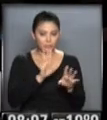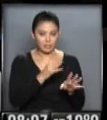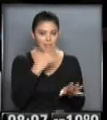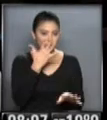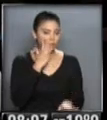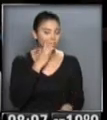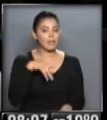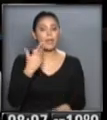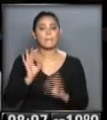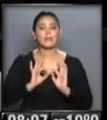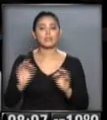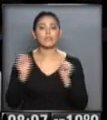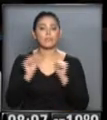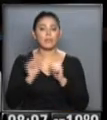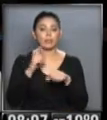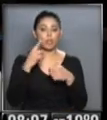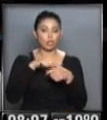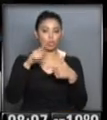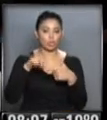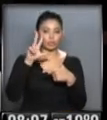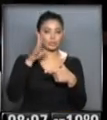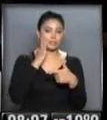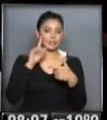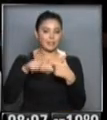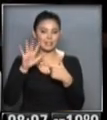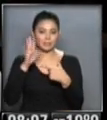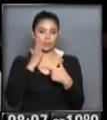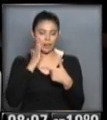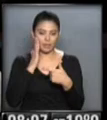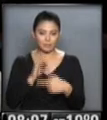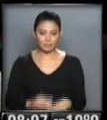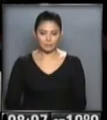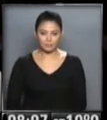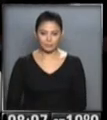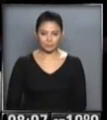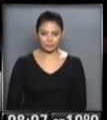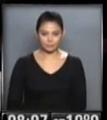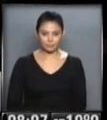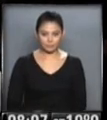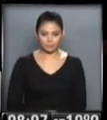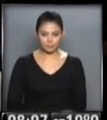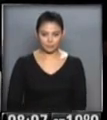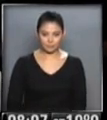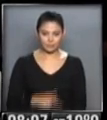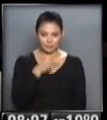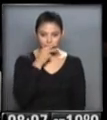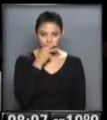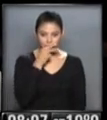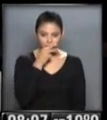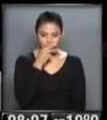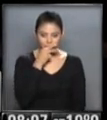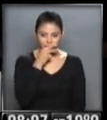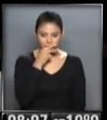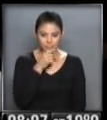invierno a las 15 y a las 17. Profesor Val, hombre, el inventor del balde. ¡Opa! Deme que lo ayude,